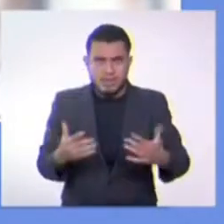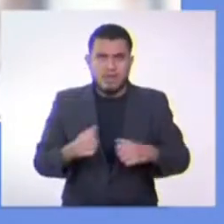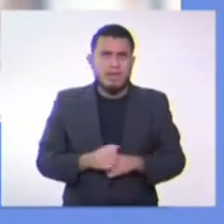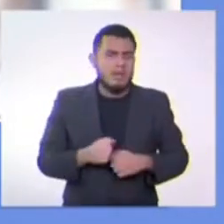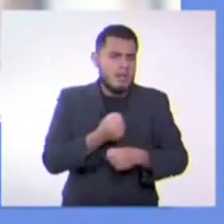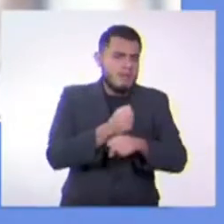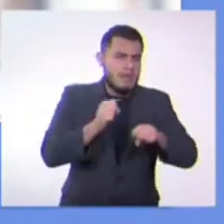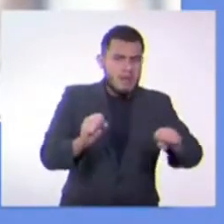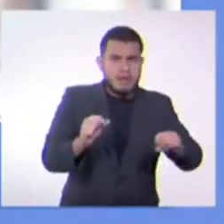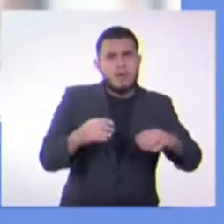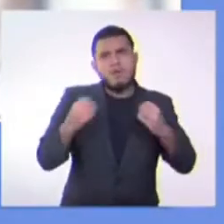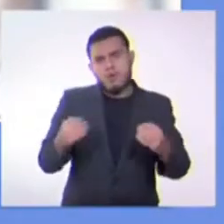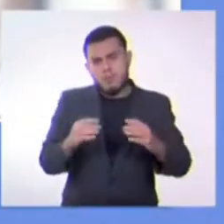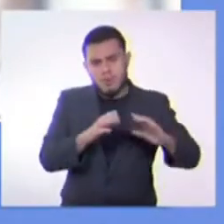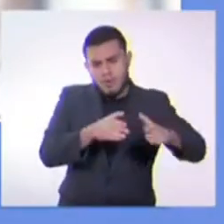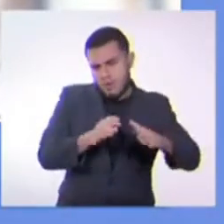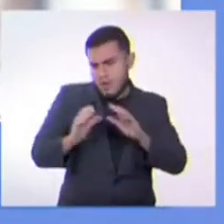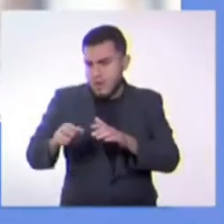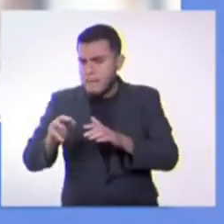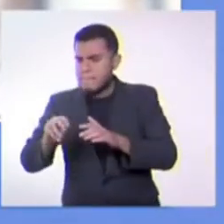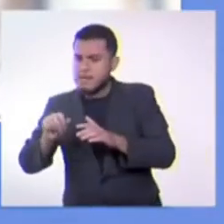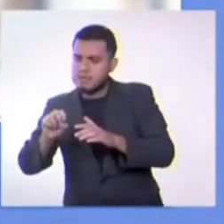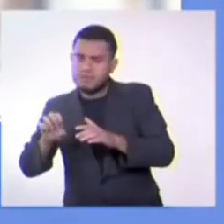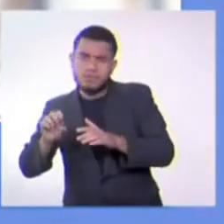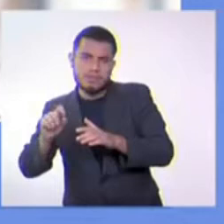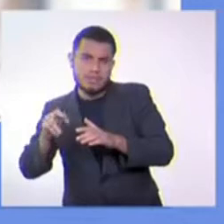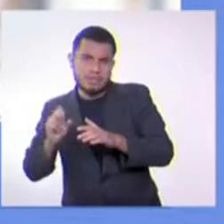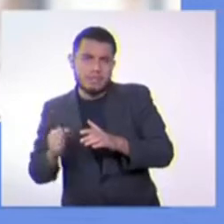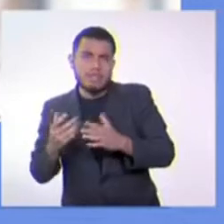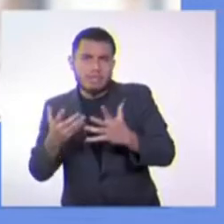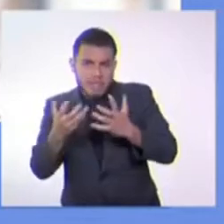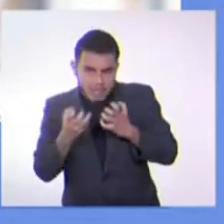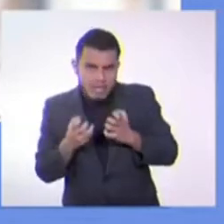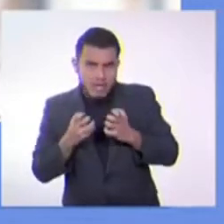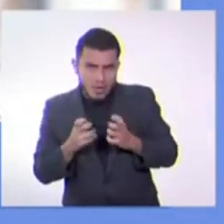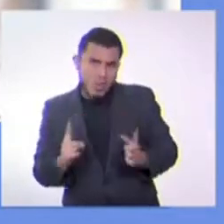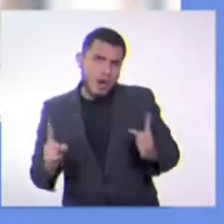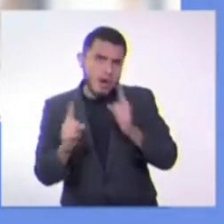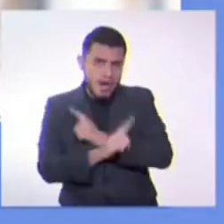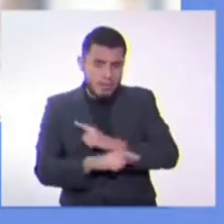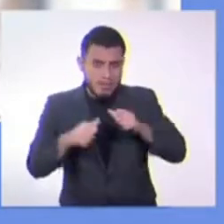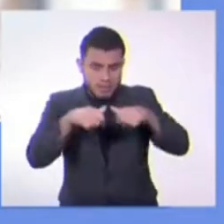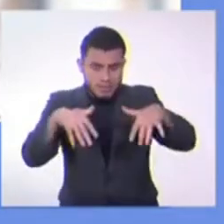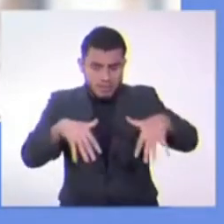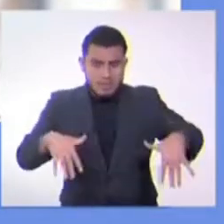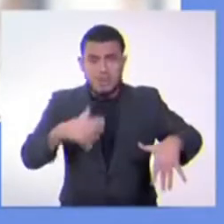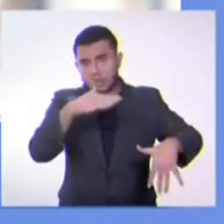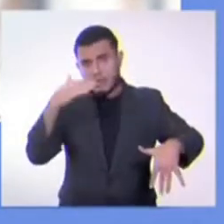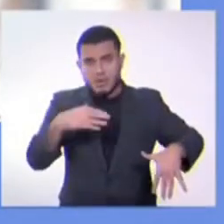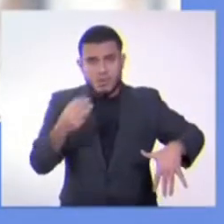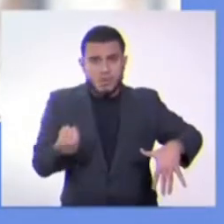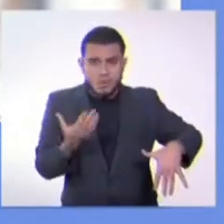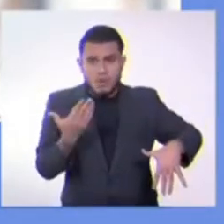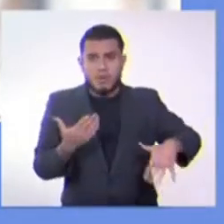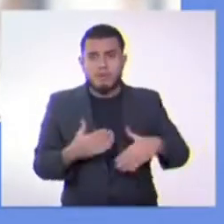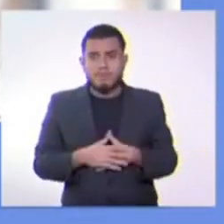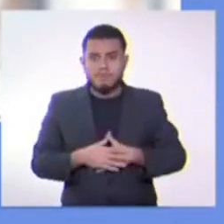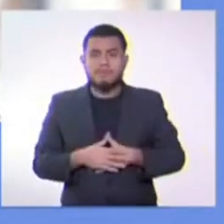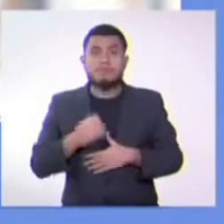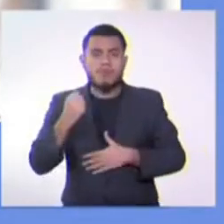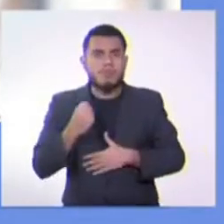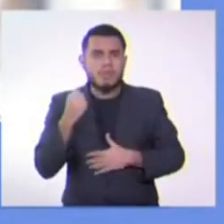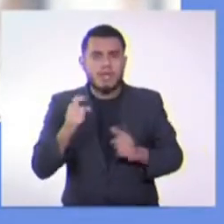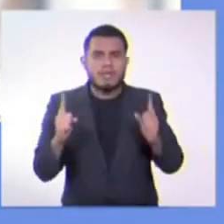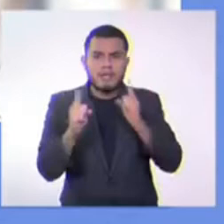como masones buscaban una sola cosa: un cambio estructural del país, un nuevo país de acuerdo con los importantes